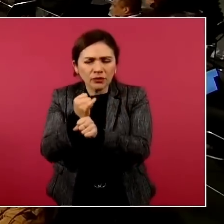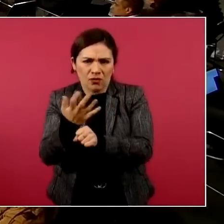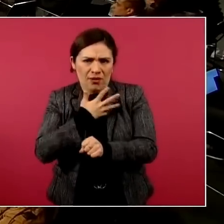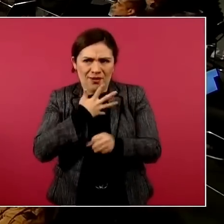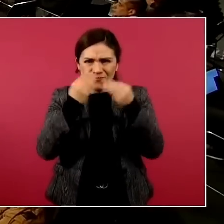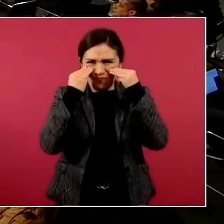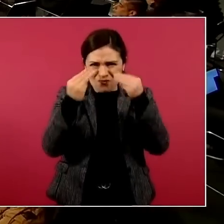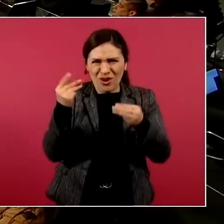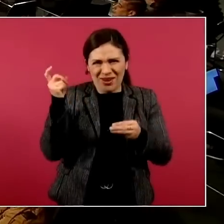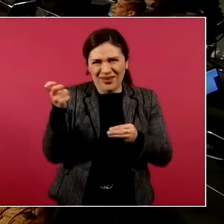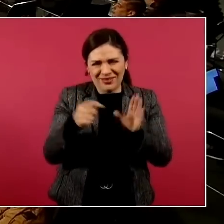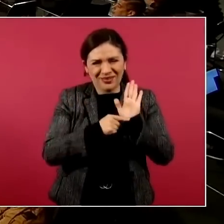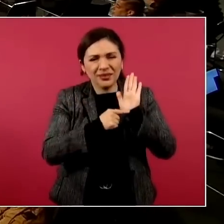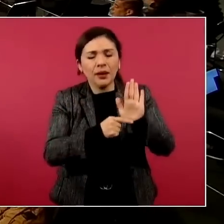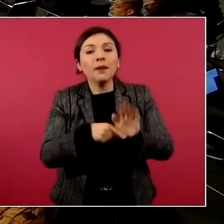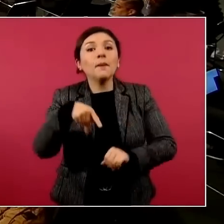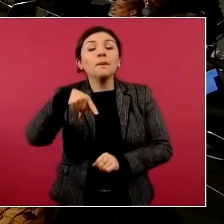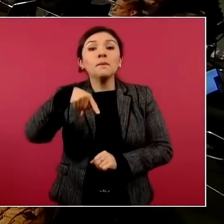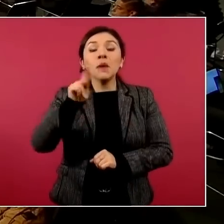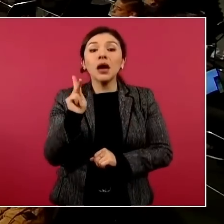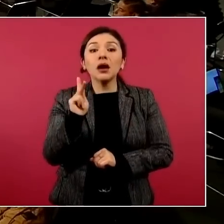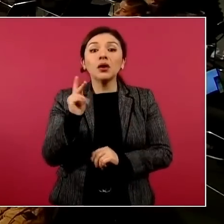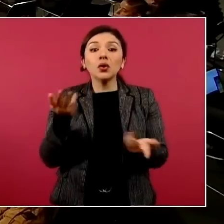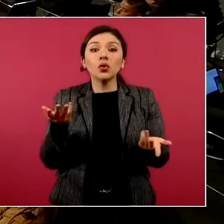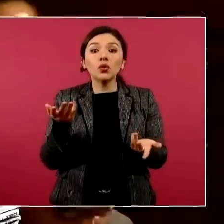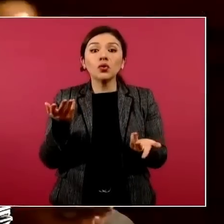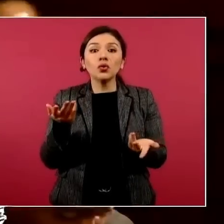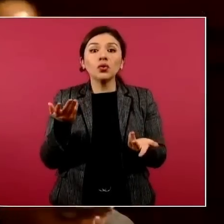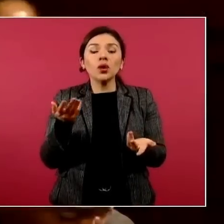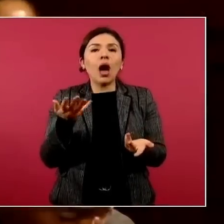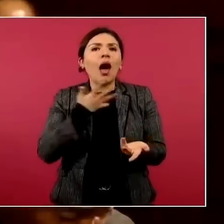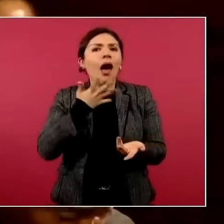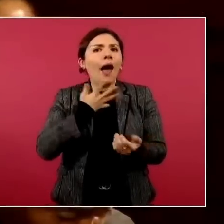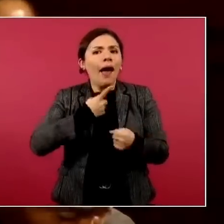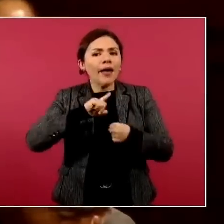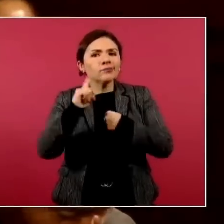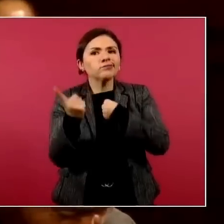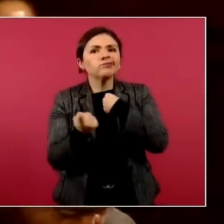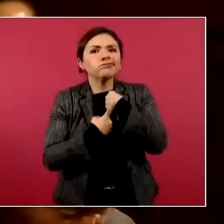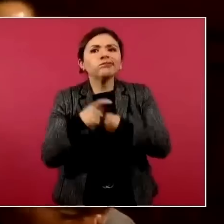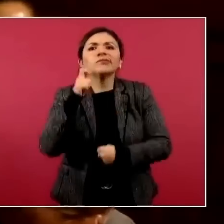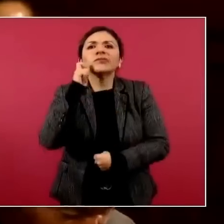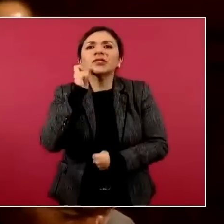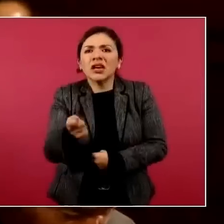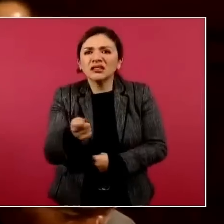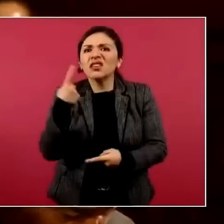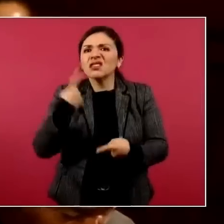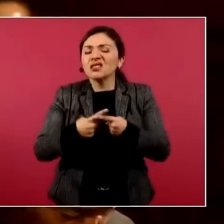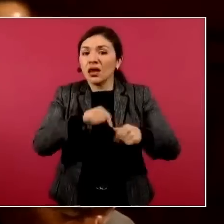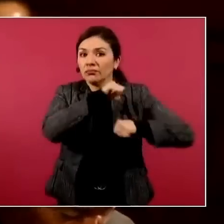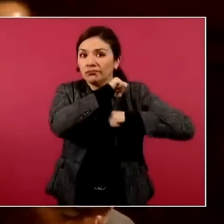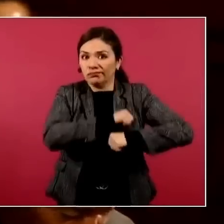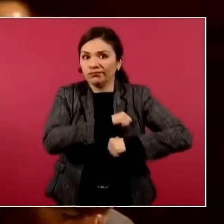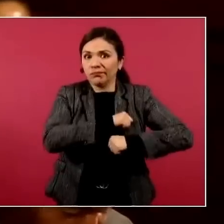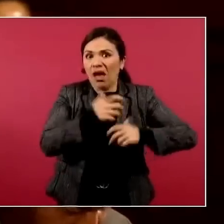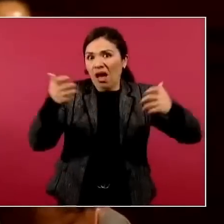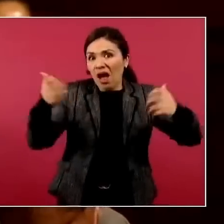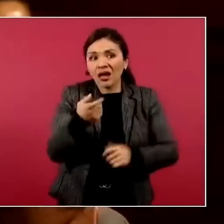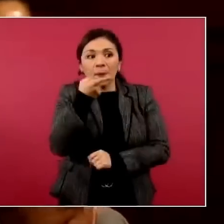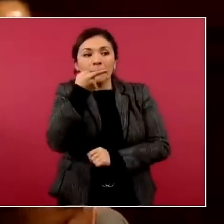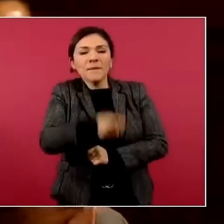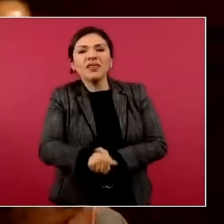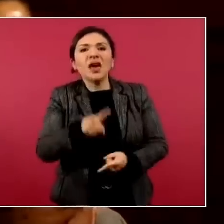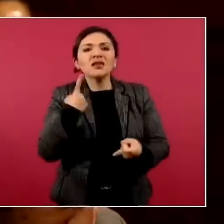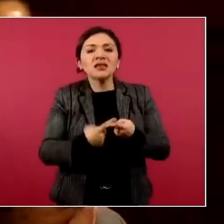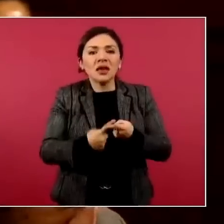mostrando, pero que qué había detrás, cuál era la verdad, quiénes eran los autores intelectuales, y le